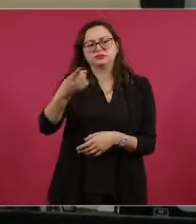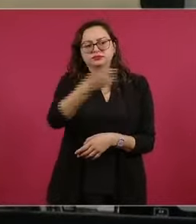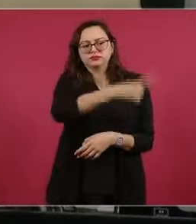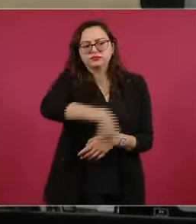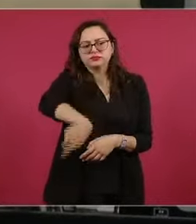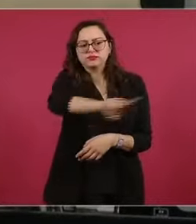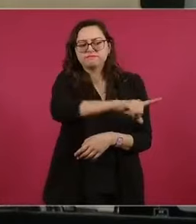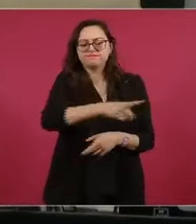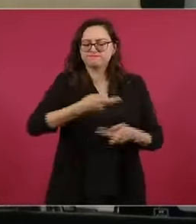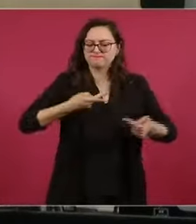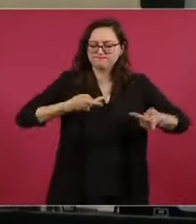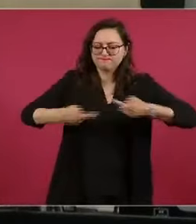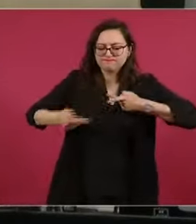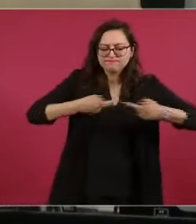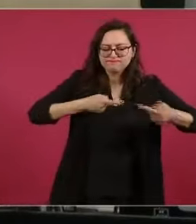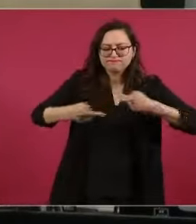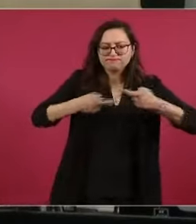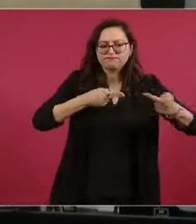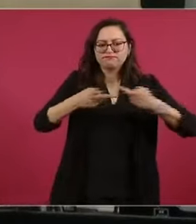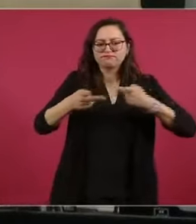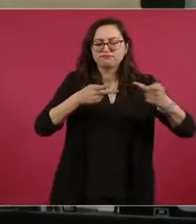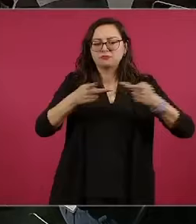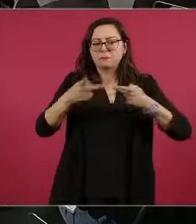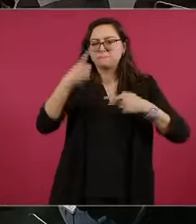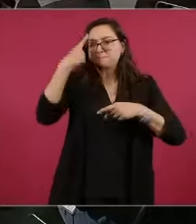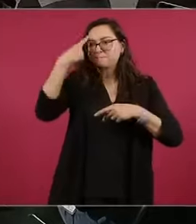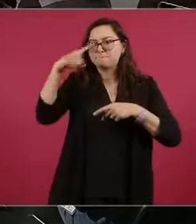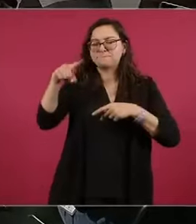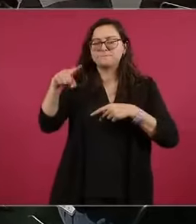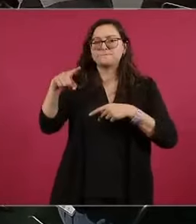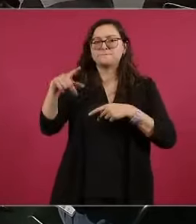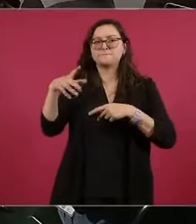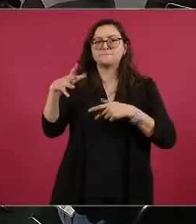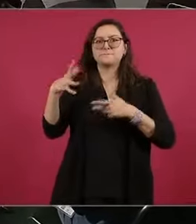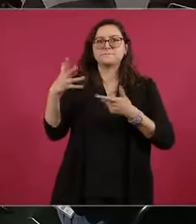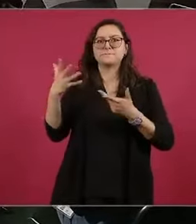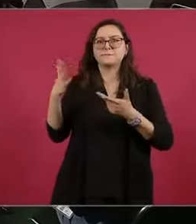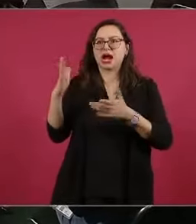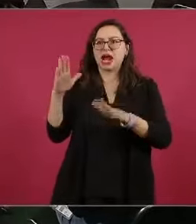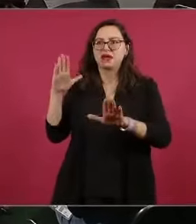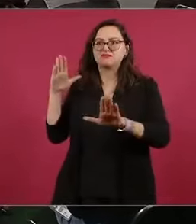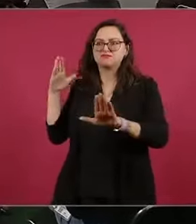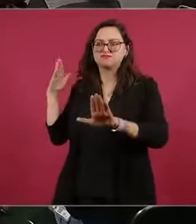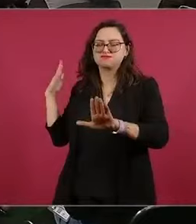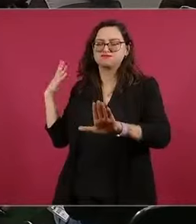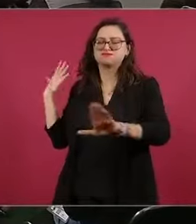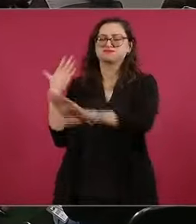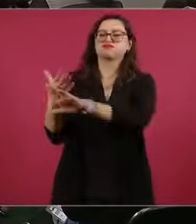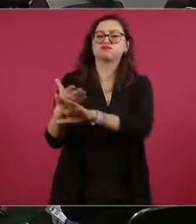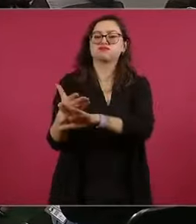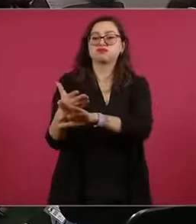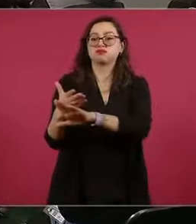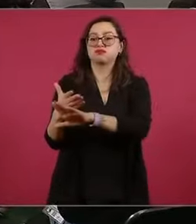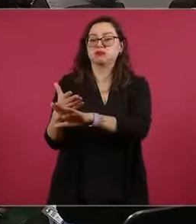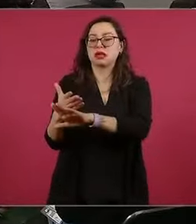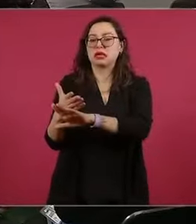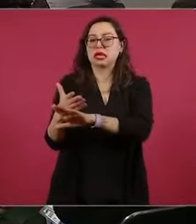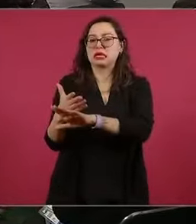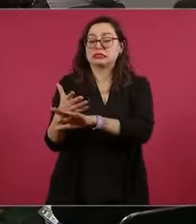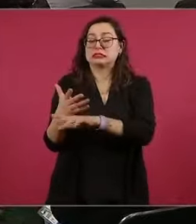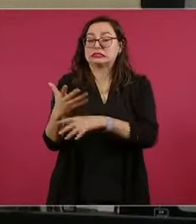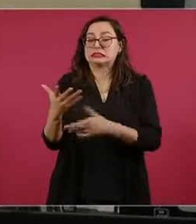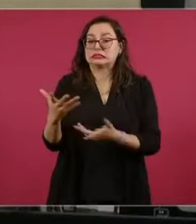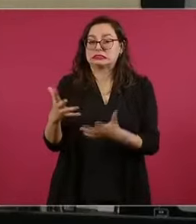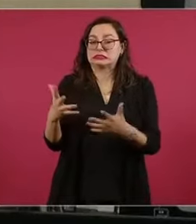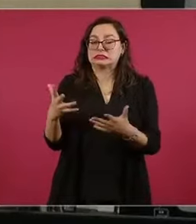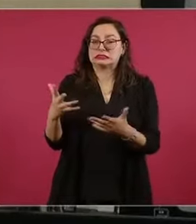precisamente para dar un golpe. Usted ya mencionaba, a ver si no era muy aventurado, un golpe de Estado técnico desde